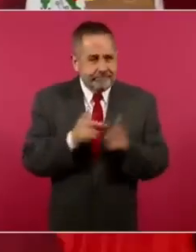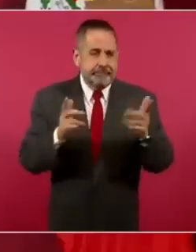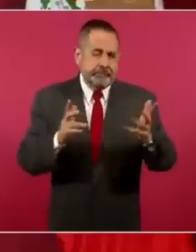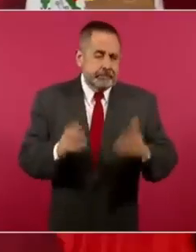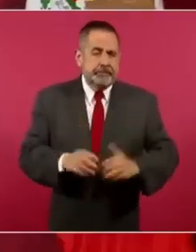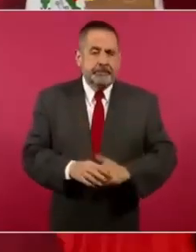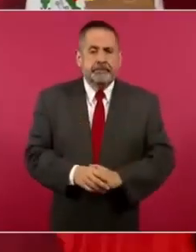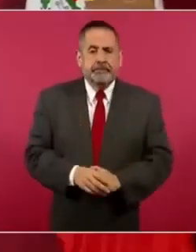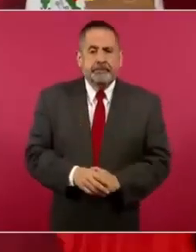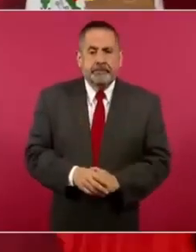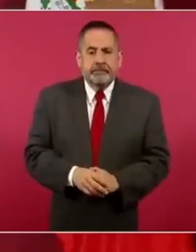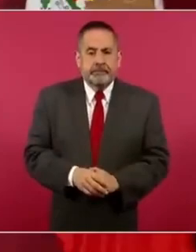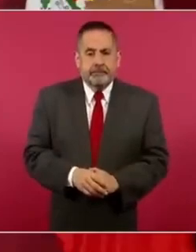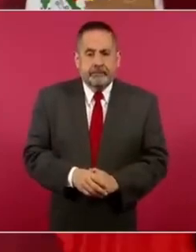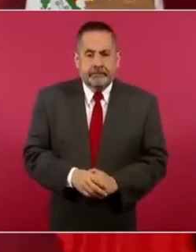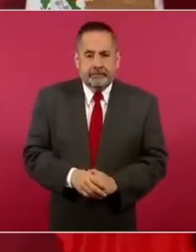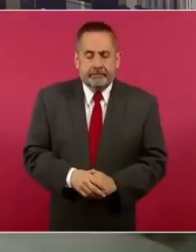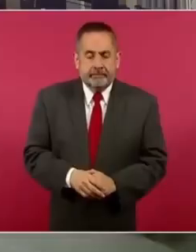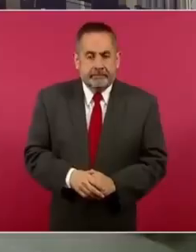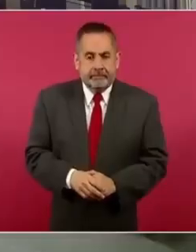pues,